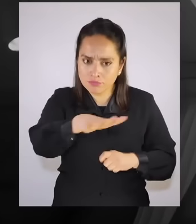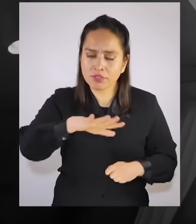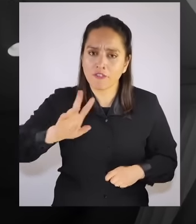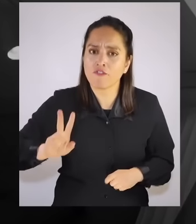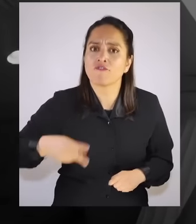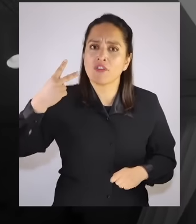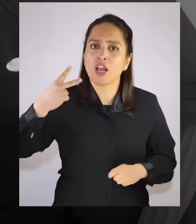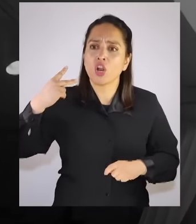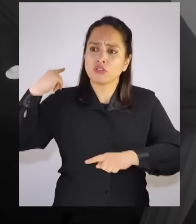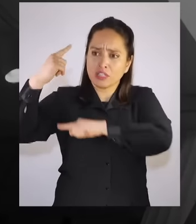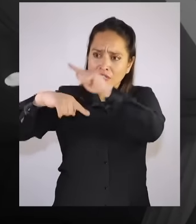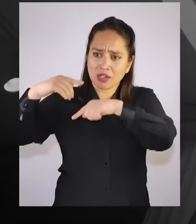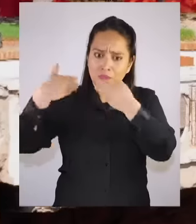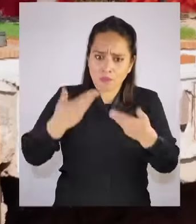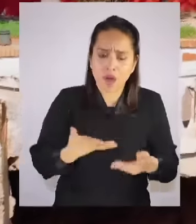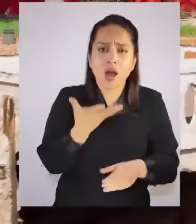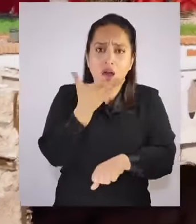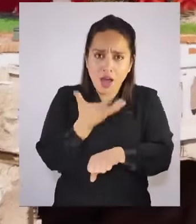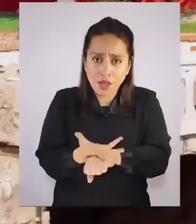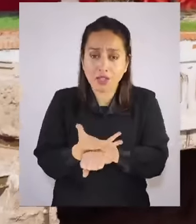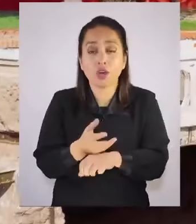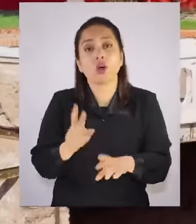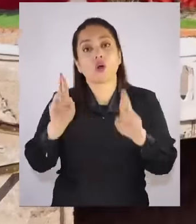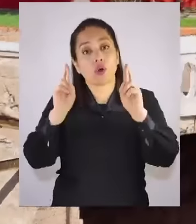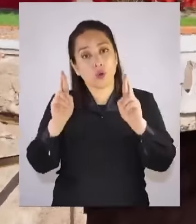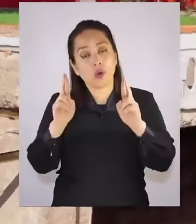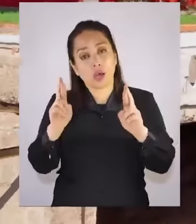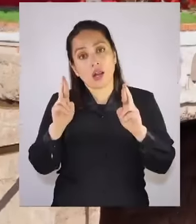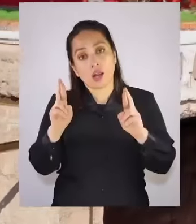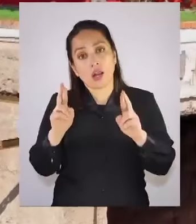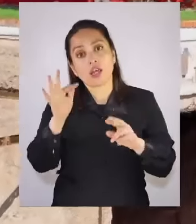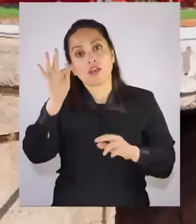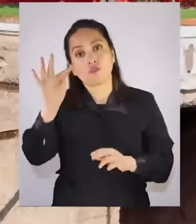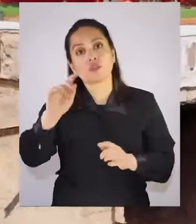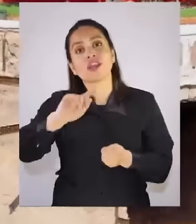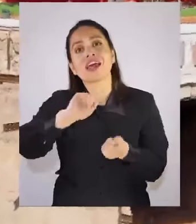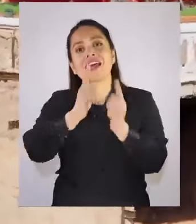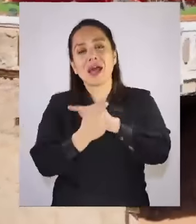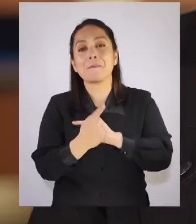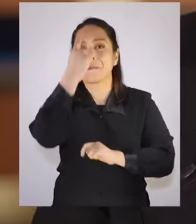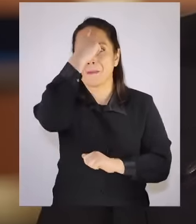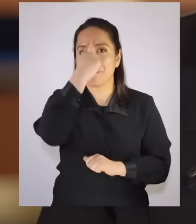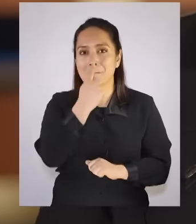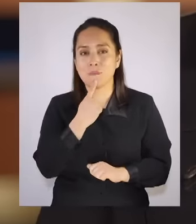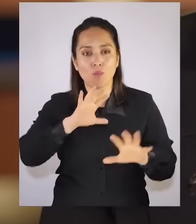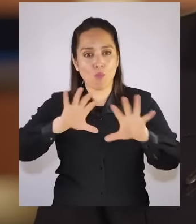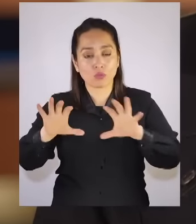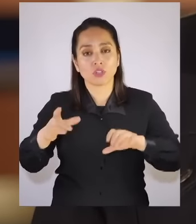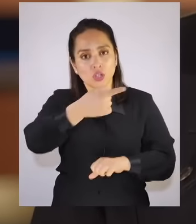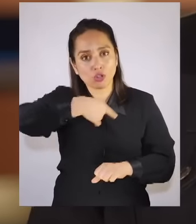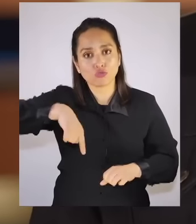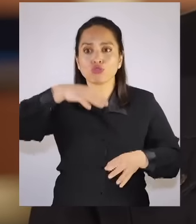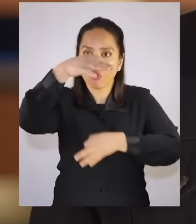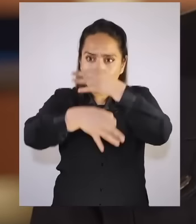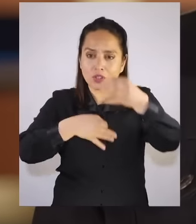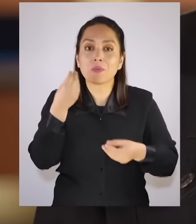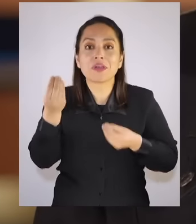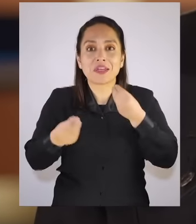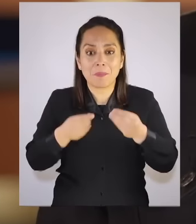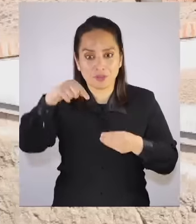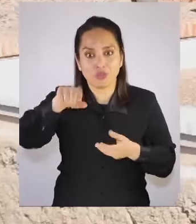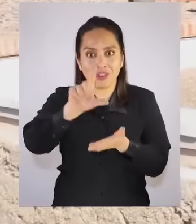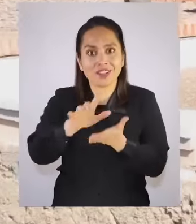este tremendo legado que tenemos. Ojalá que eventualmente esto se convierta en un museo y nosotros contemos lo que sucedió